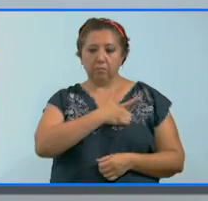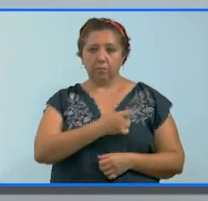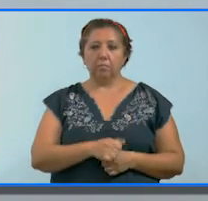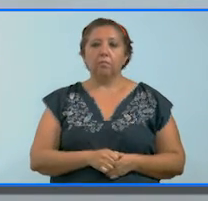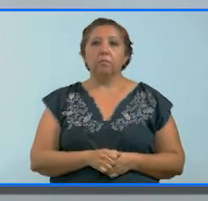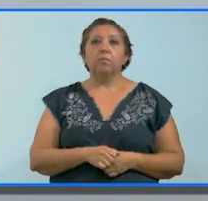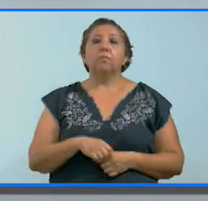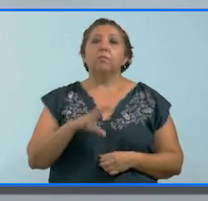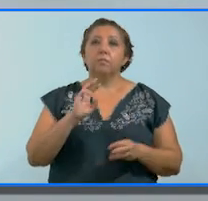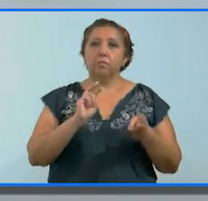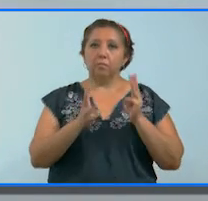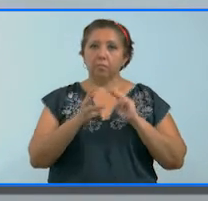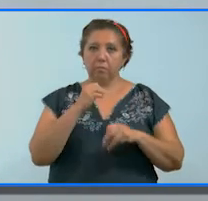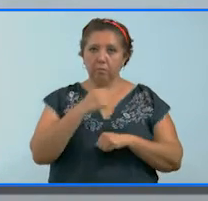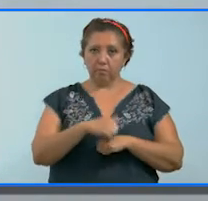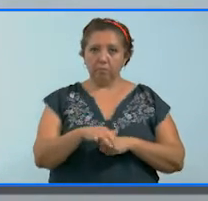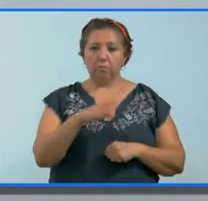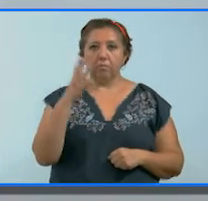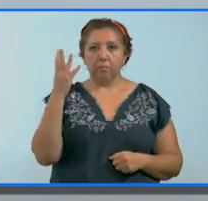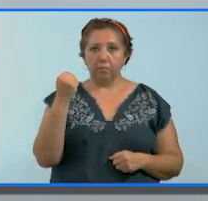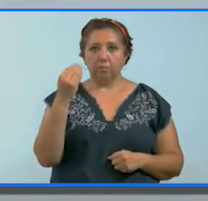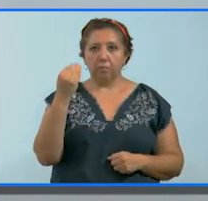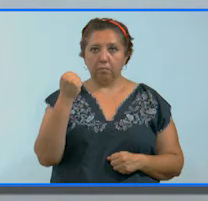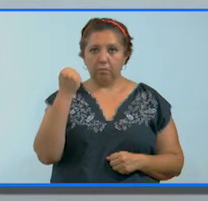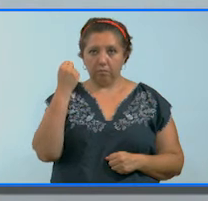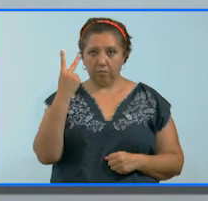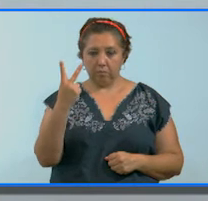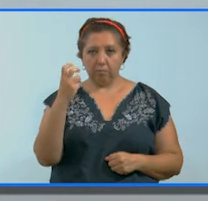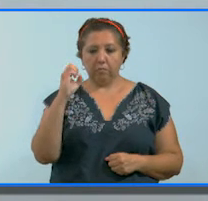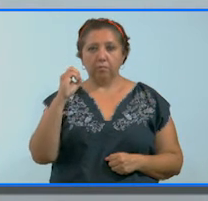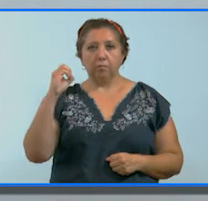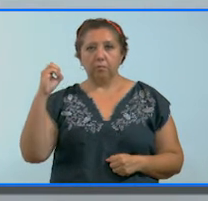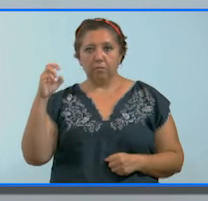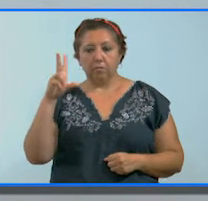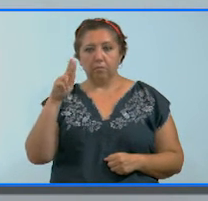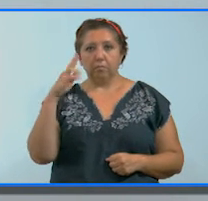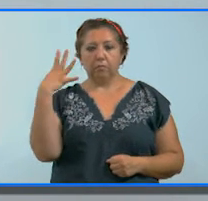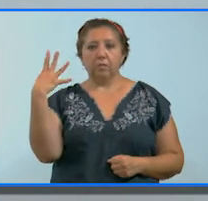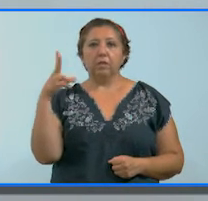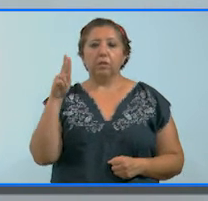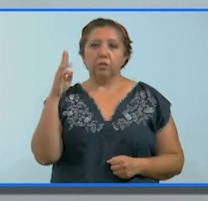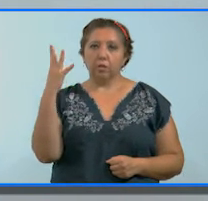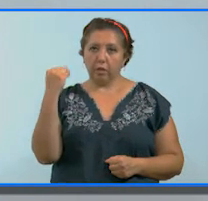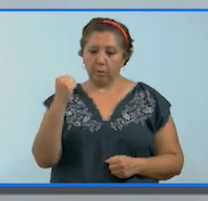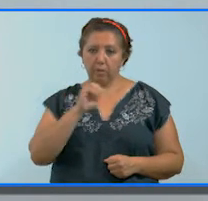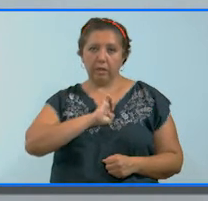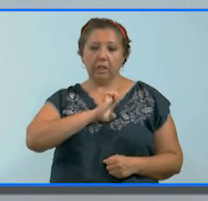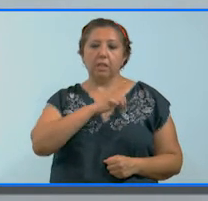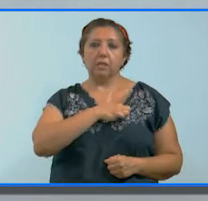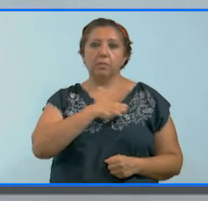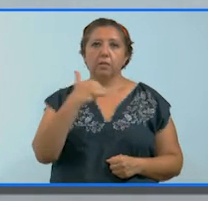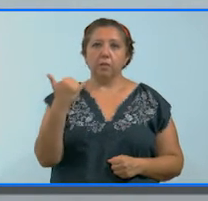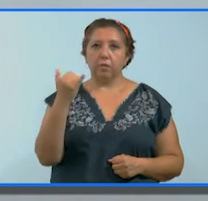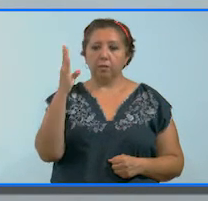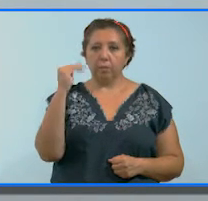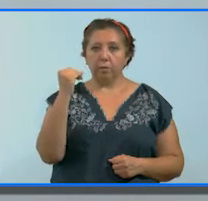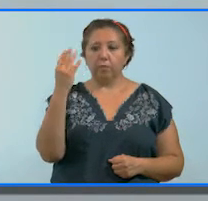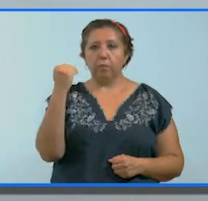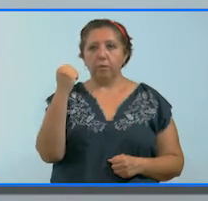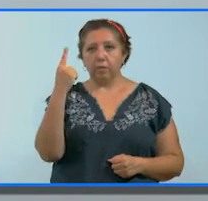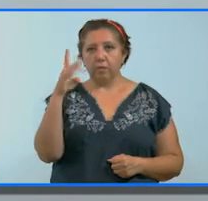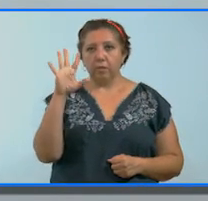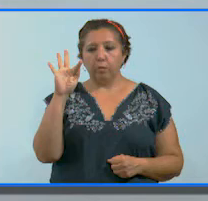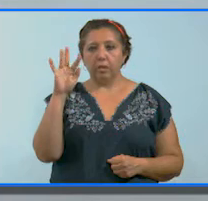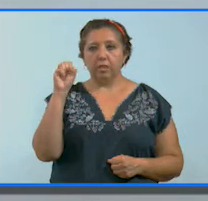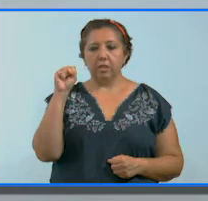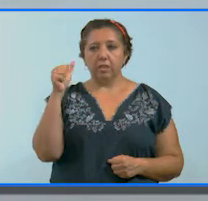el chat de whatsapp en el número 99 92 00 84 89 en español y 99 91